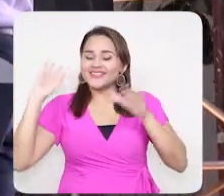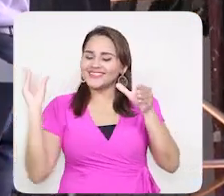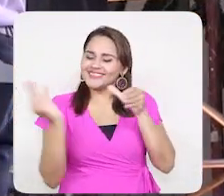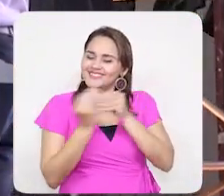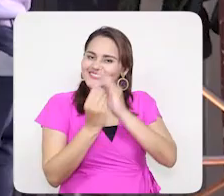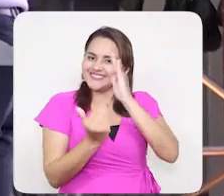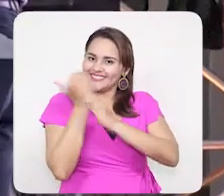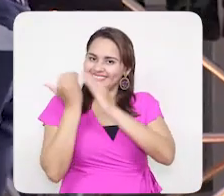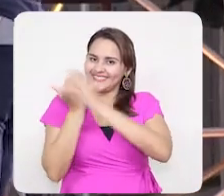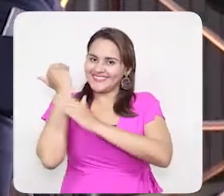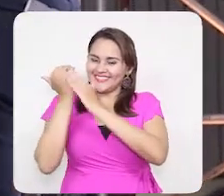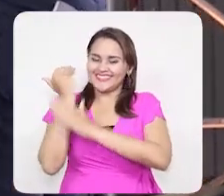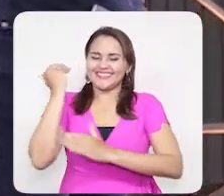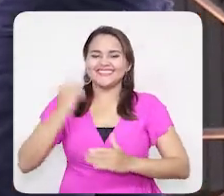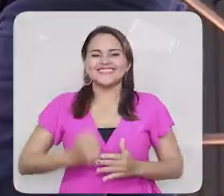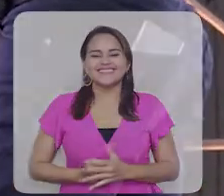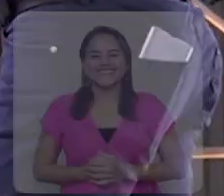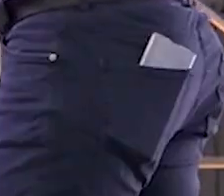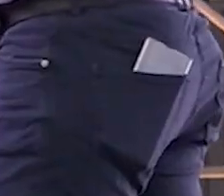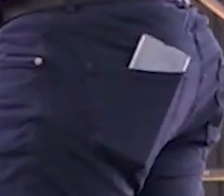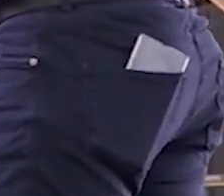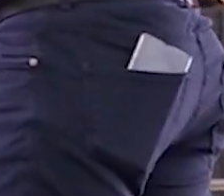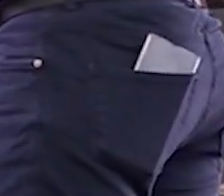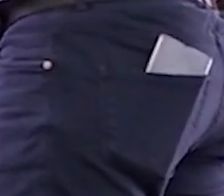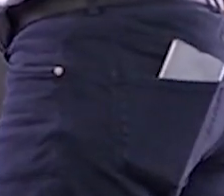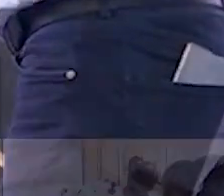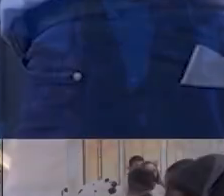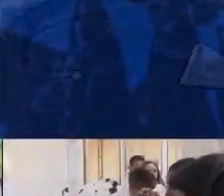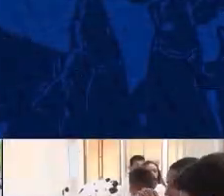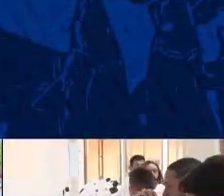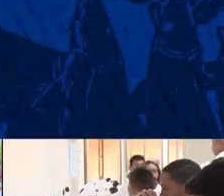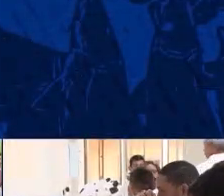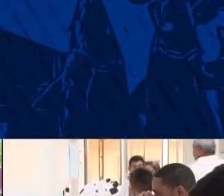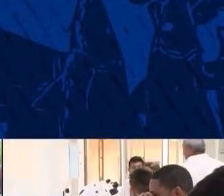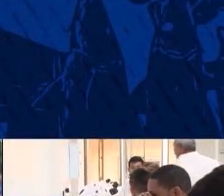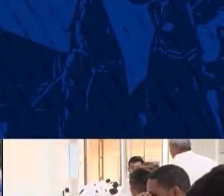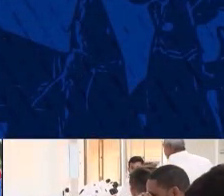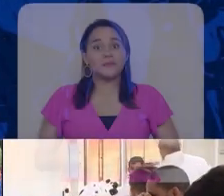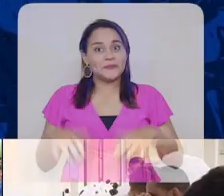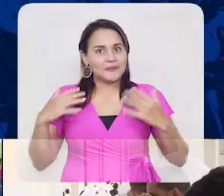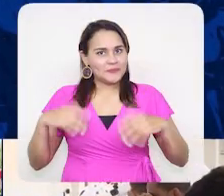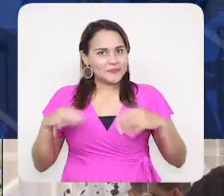del Magdalena, una universidad más incluyente e innovadora.